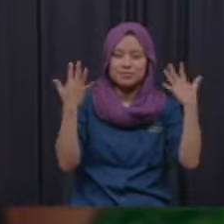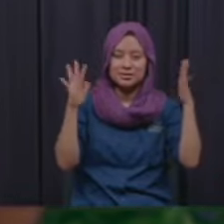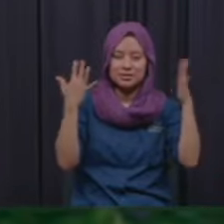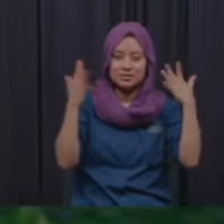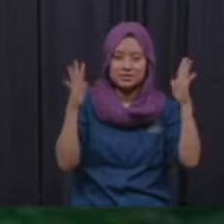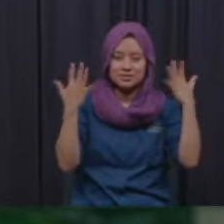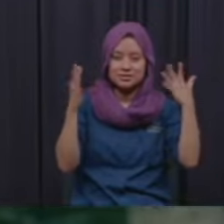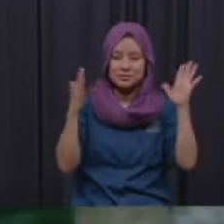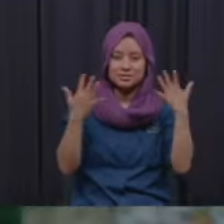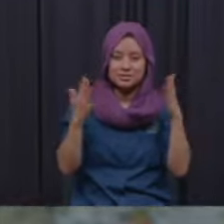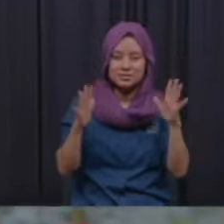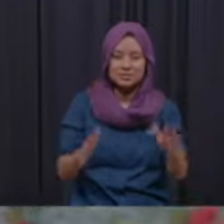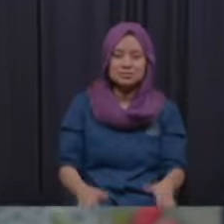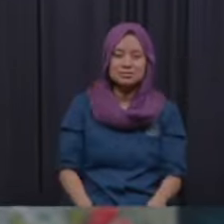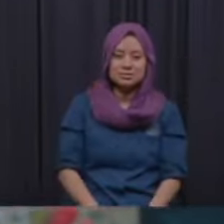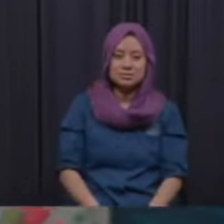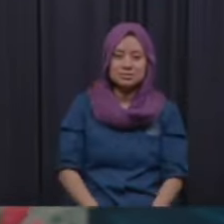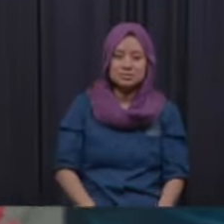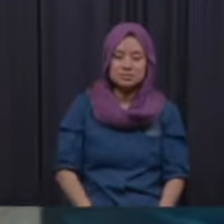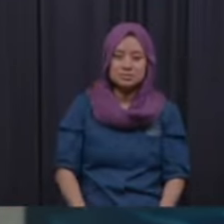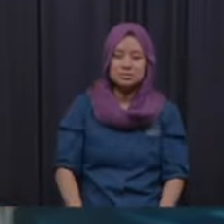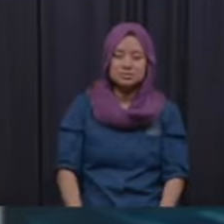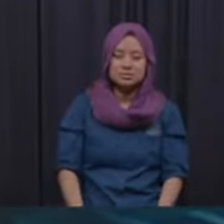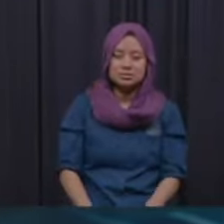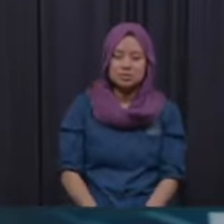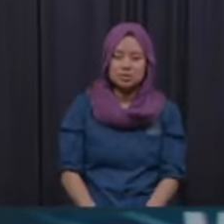Mire qué regalo nos permite ver el Señor.